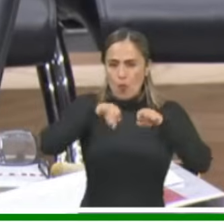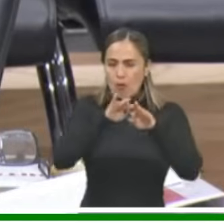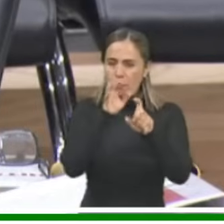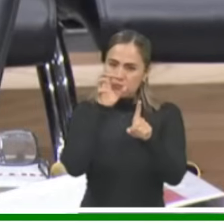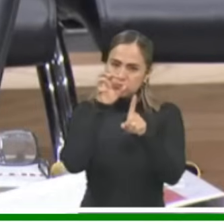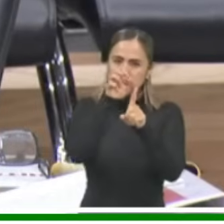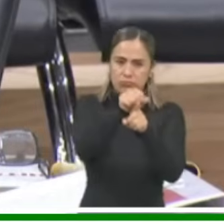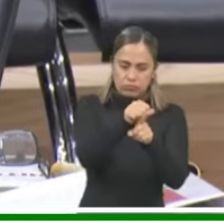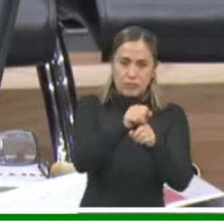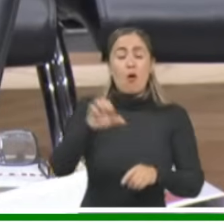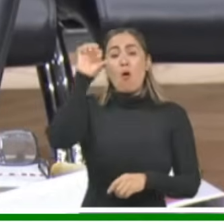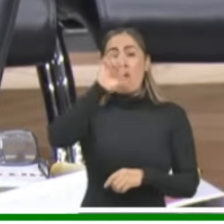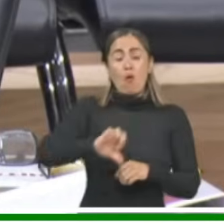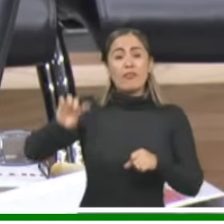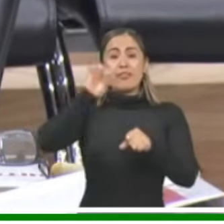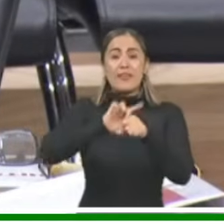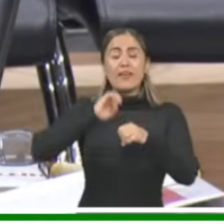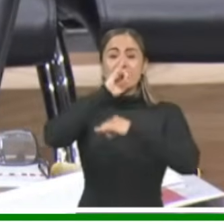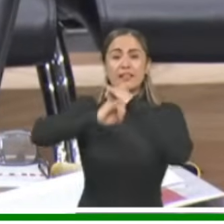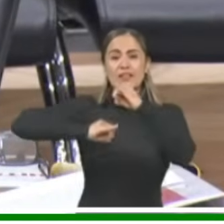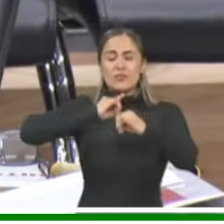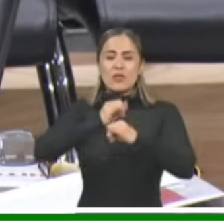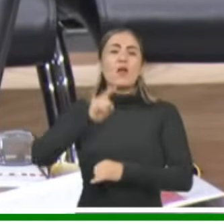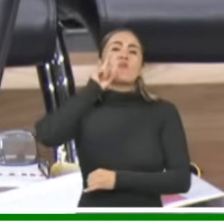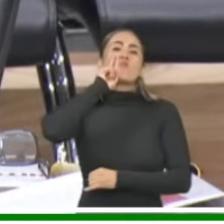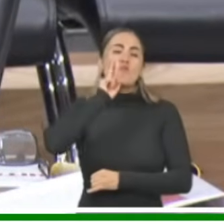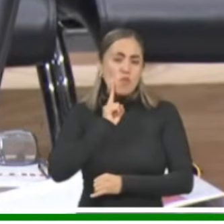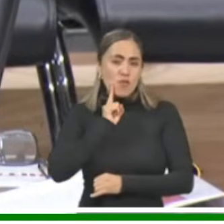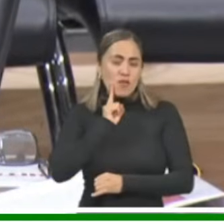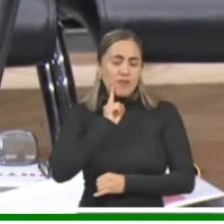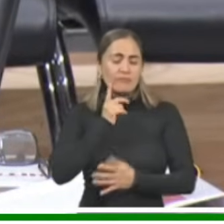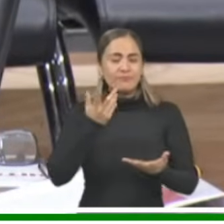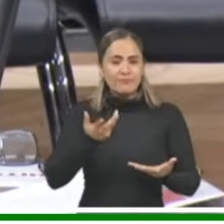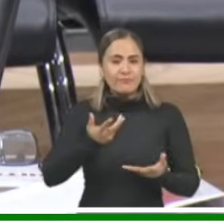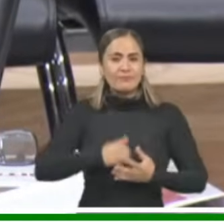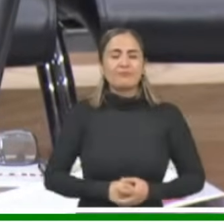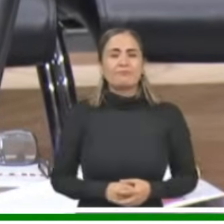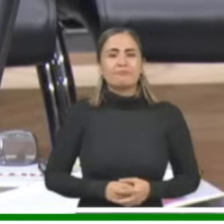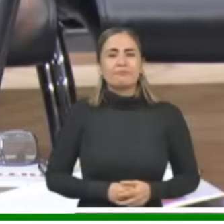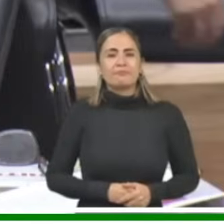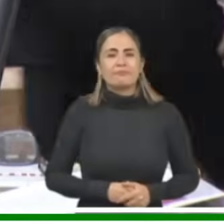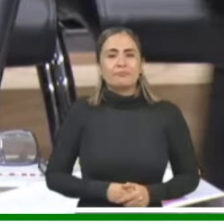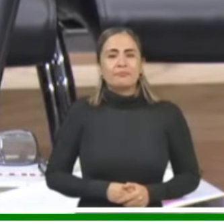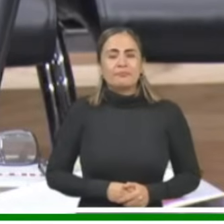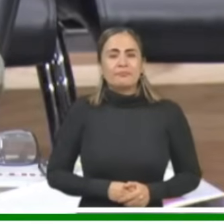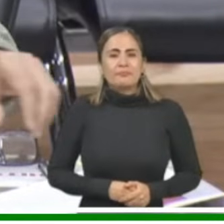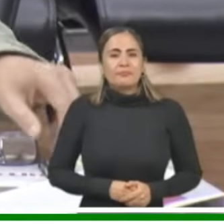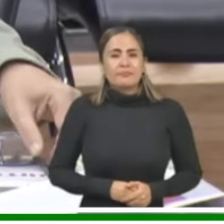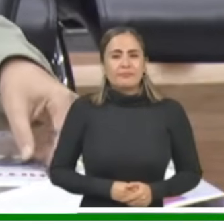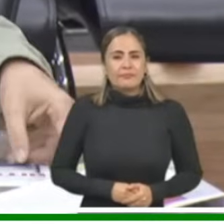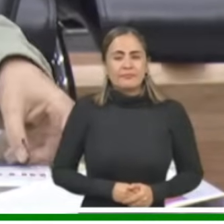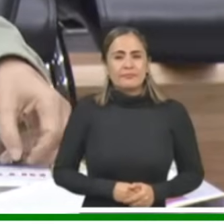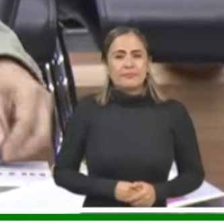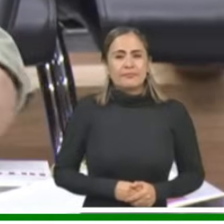que es Día Internacional de la Mujer, que además tiene como referente